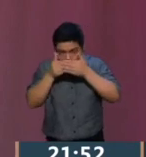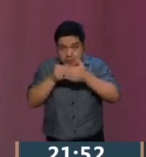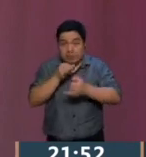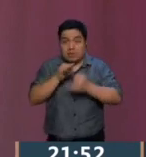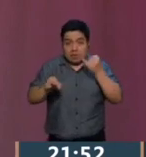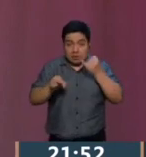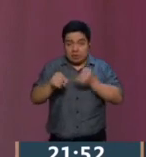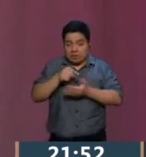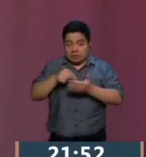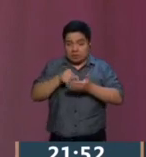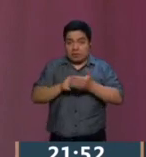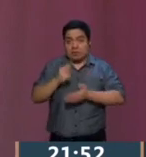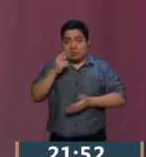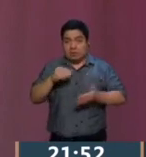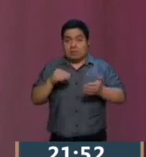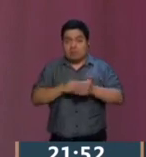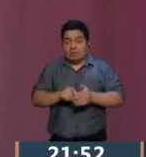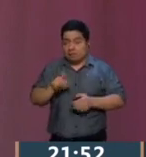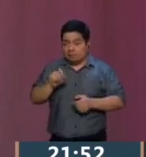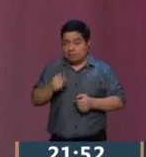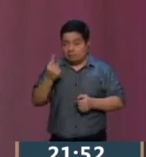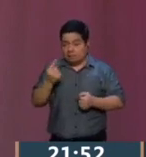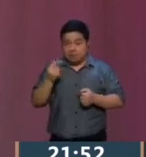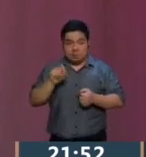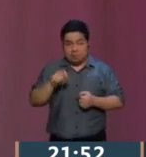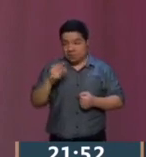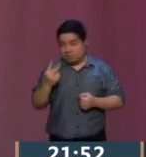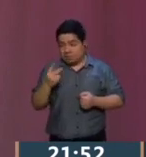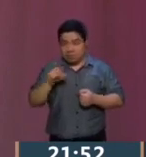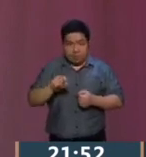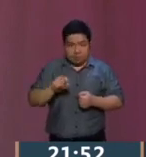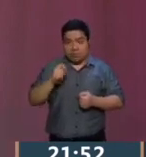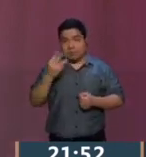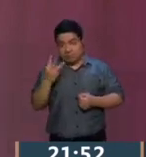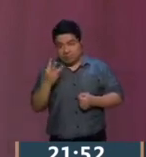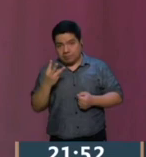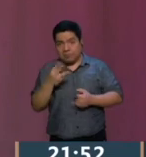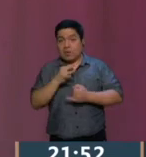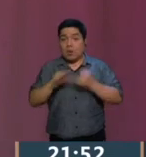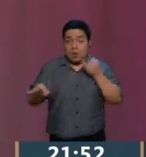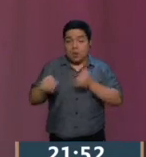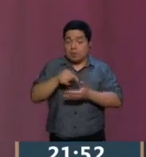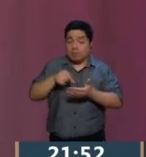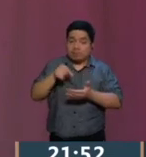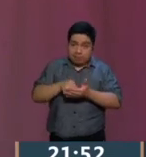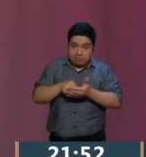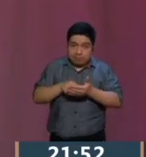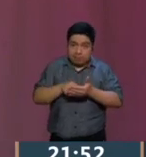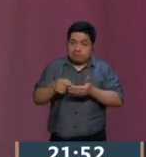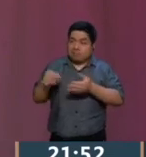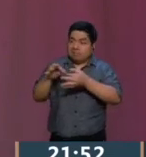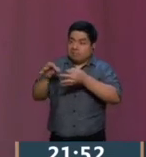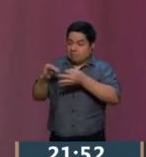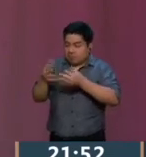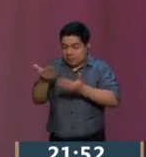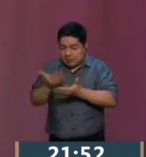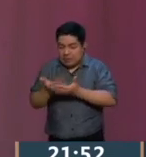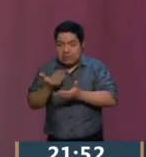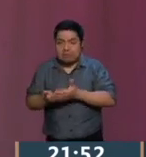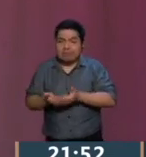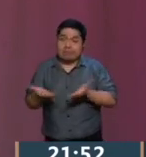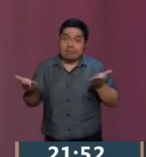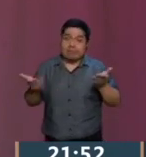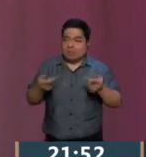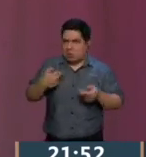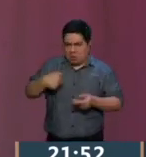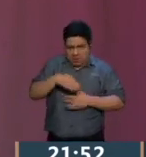último lugar en 2021, 2022 y 2023, el último lugar en transparencia. Y este ranking